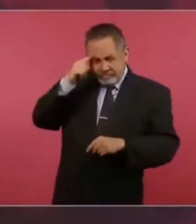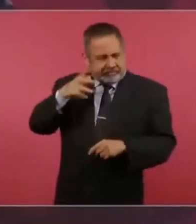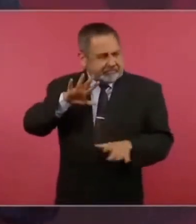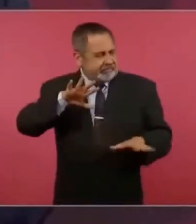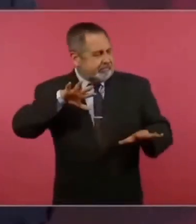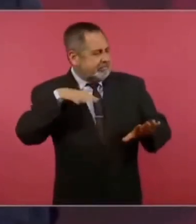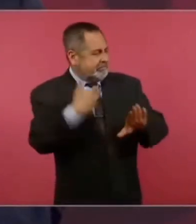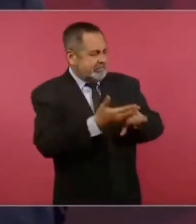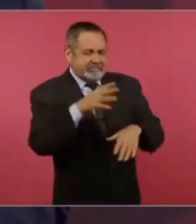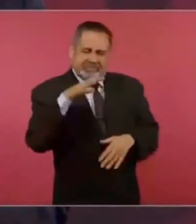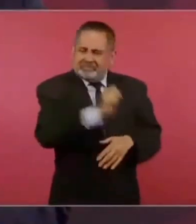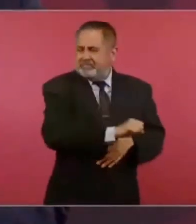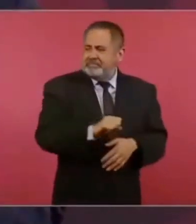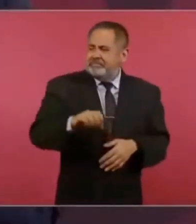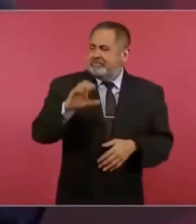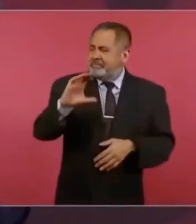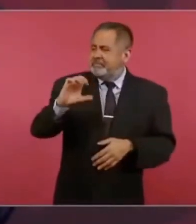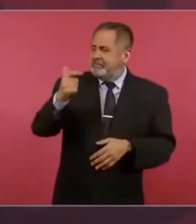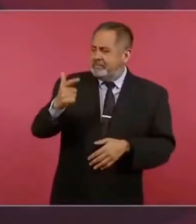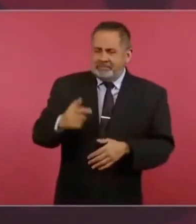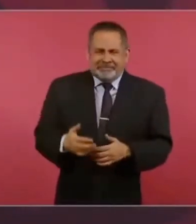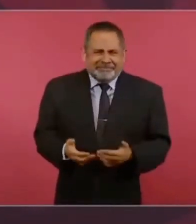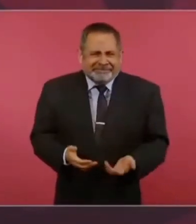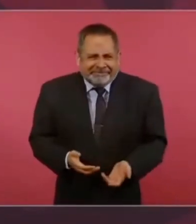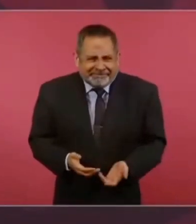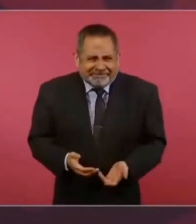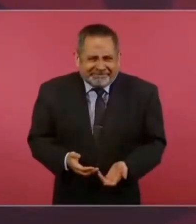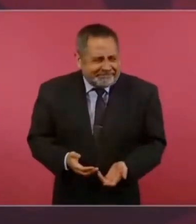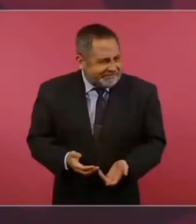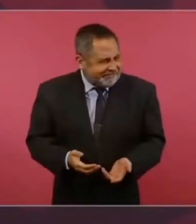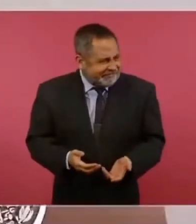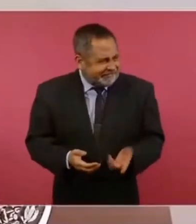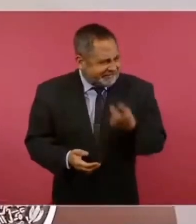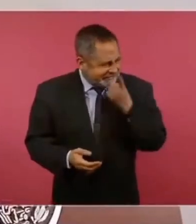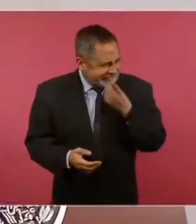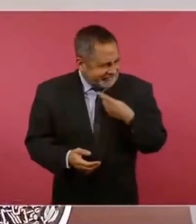persecución de Salinas. Y yo aquí,